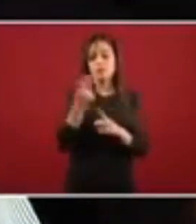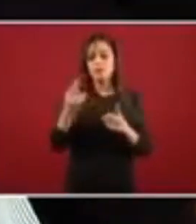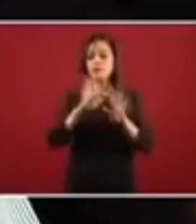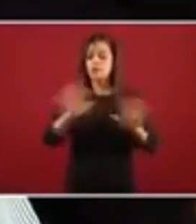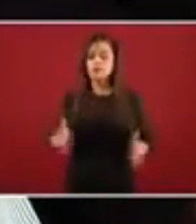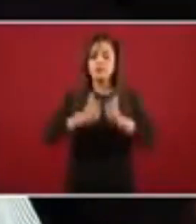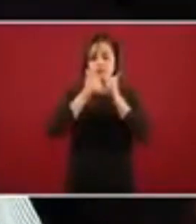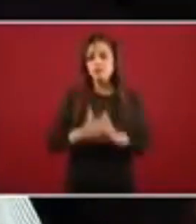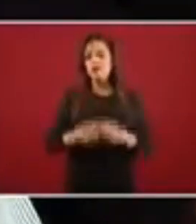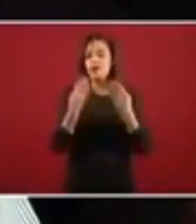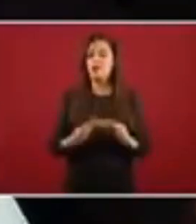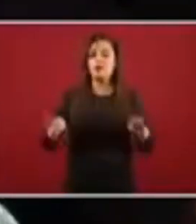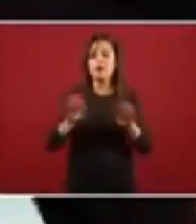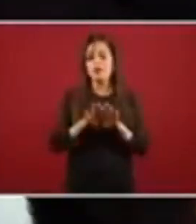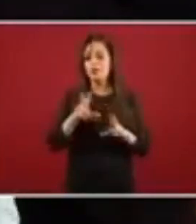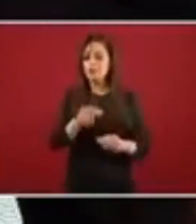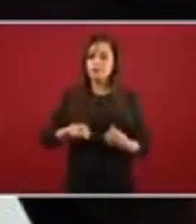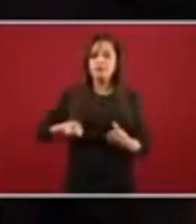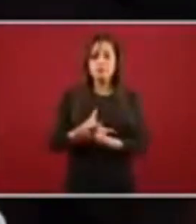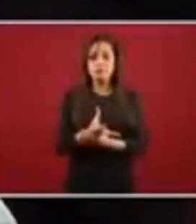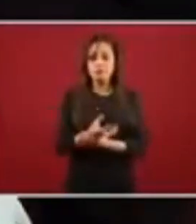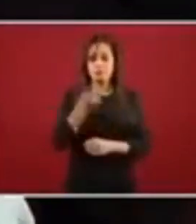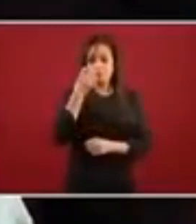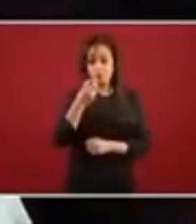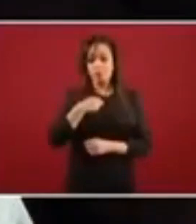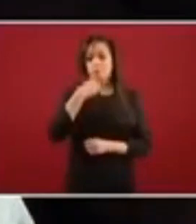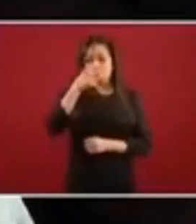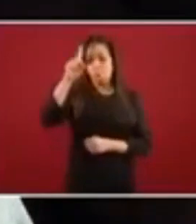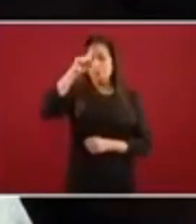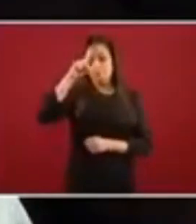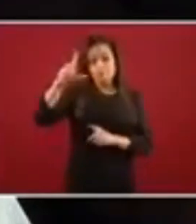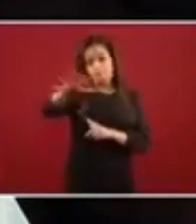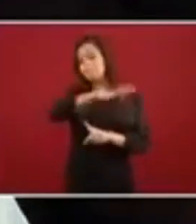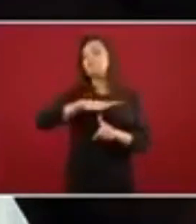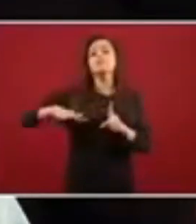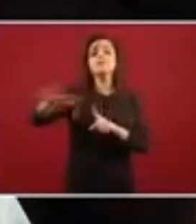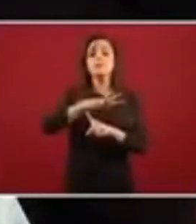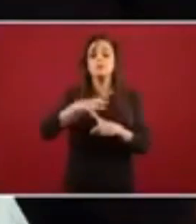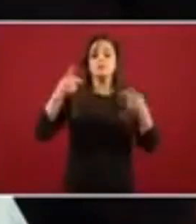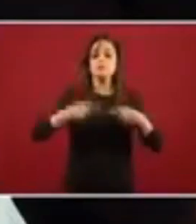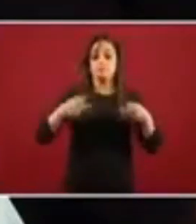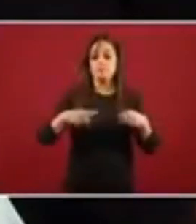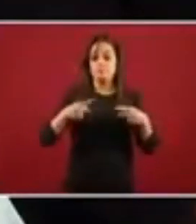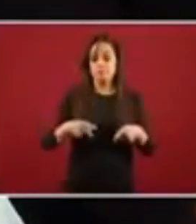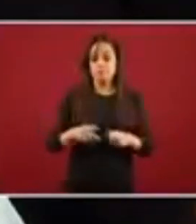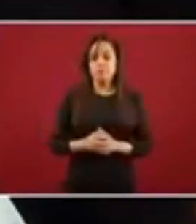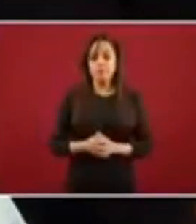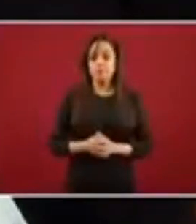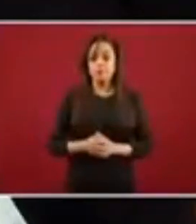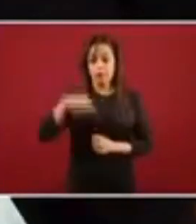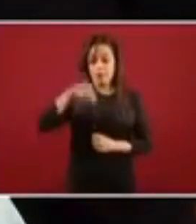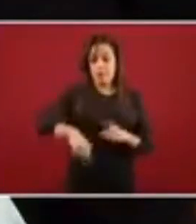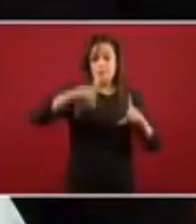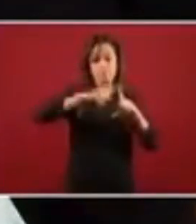casa. Por eso decimos directamente a la sociedad, a todos y cada uno de los miembros de esta